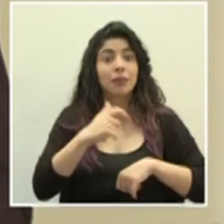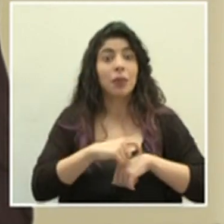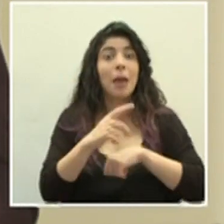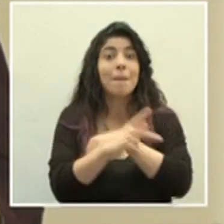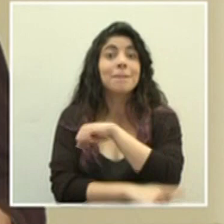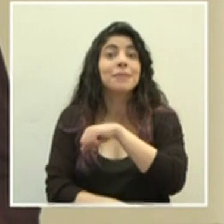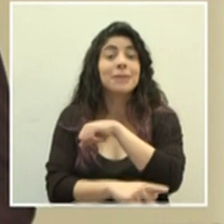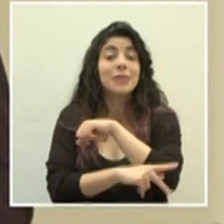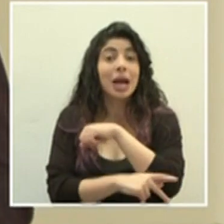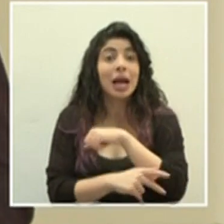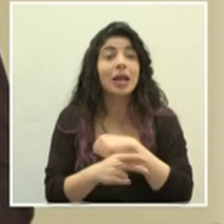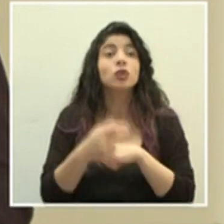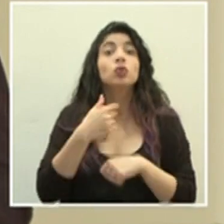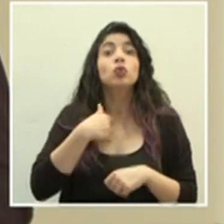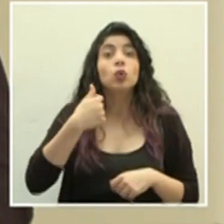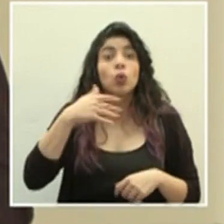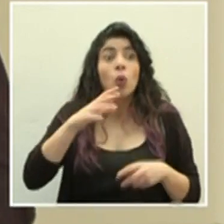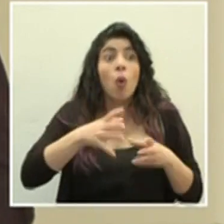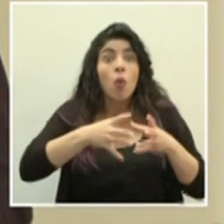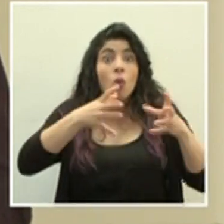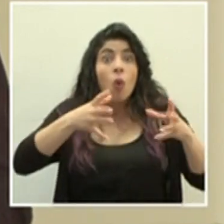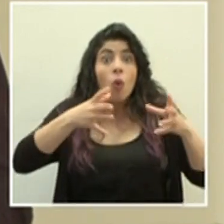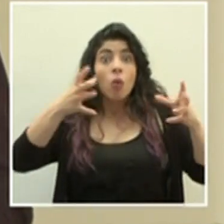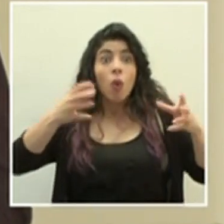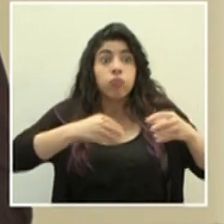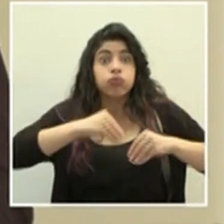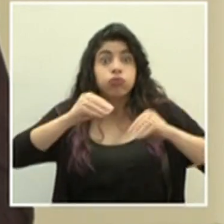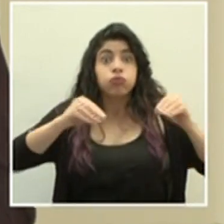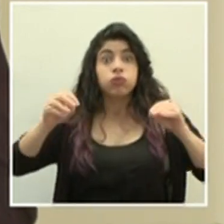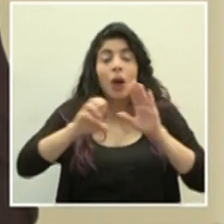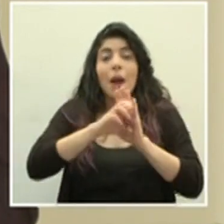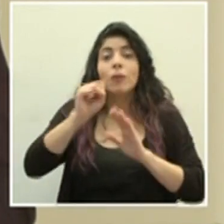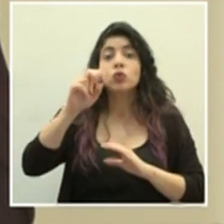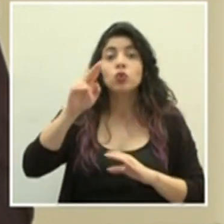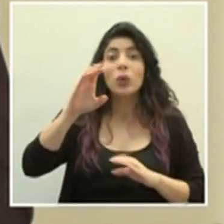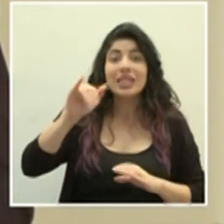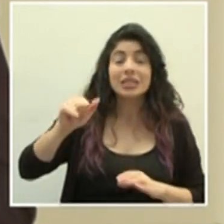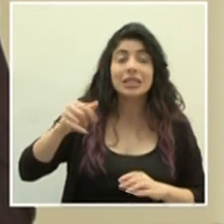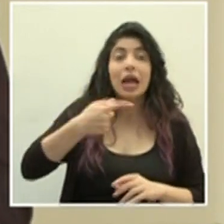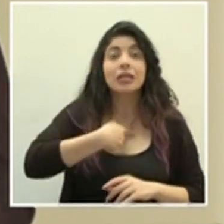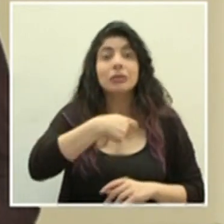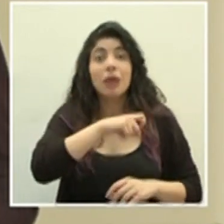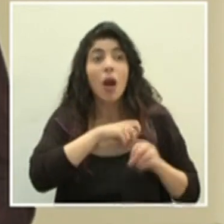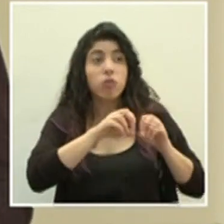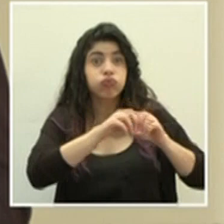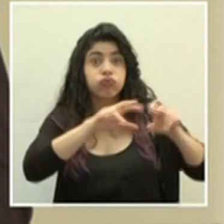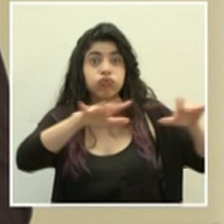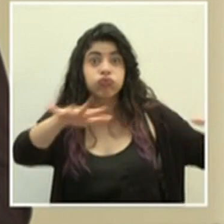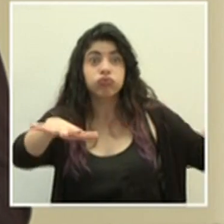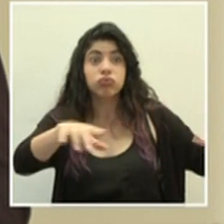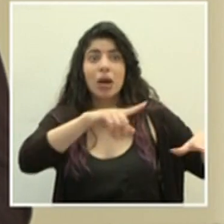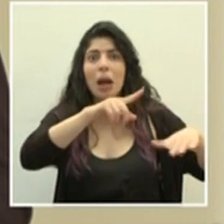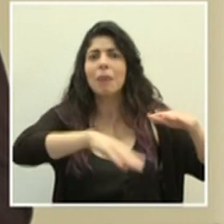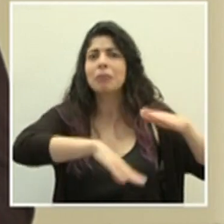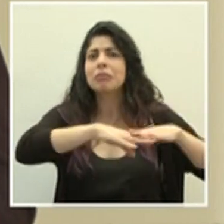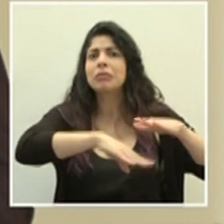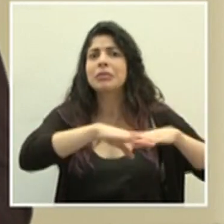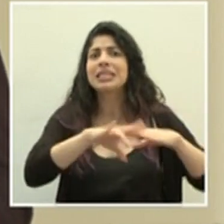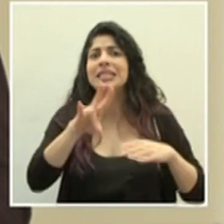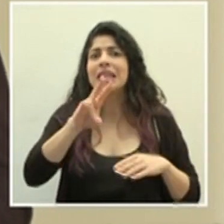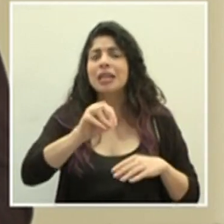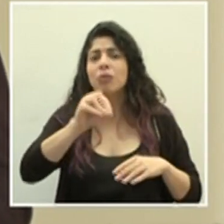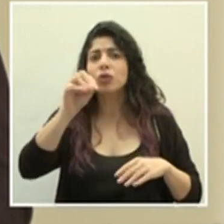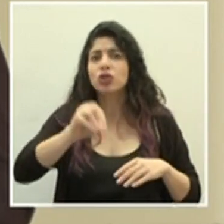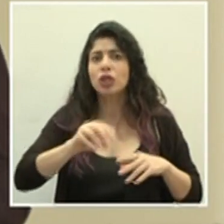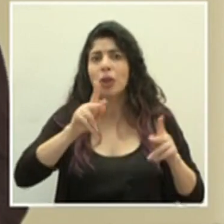países que han tenido una amplificación importante en la transmisión, como Suecia o España, no superan el 7% de prevalencia